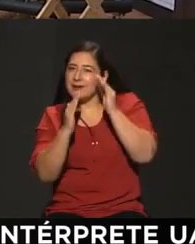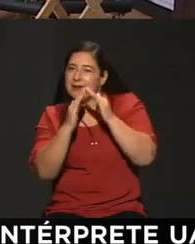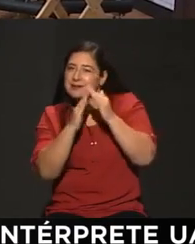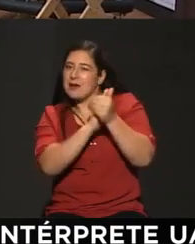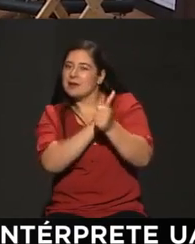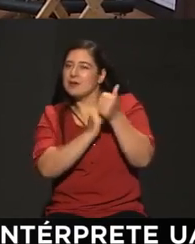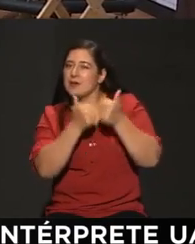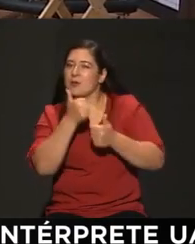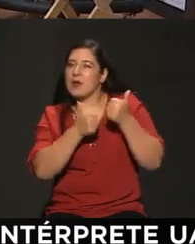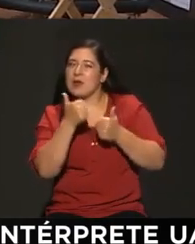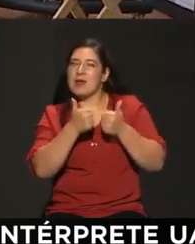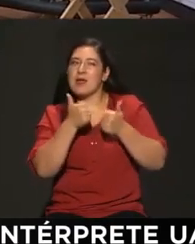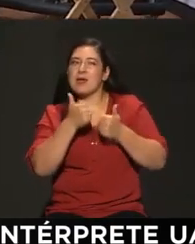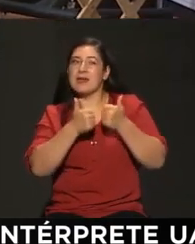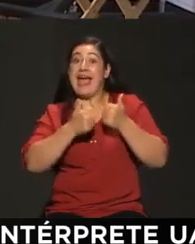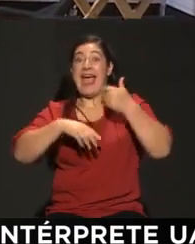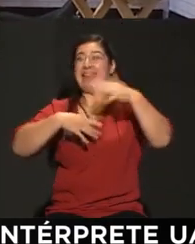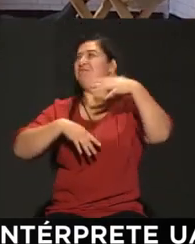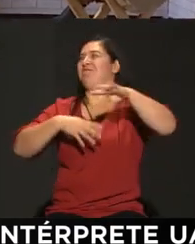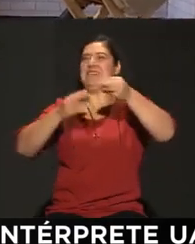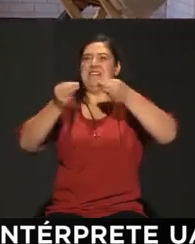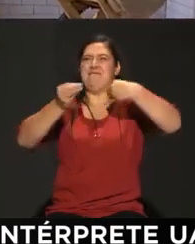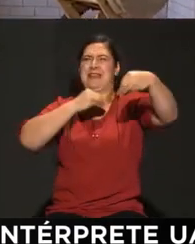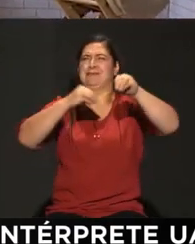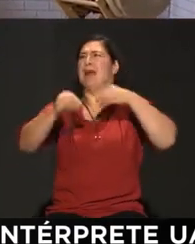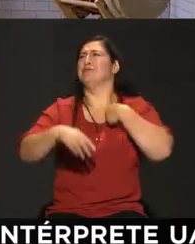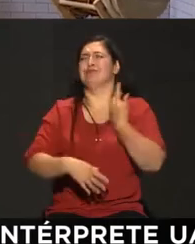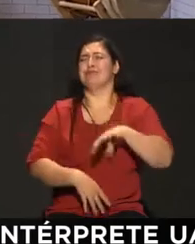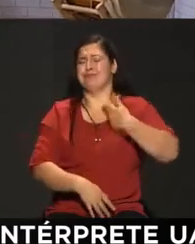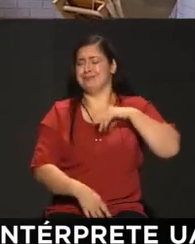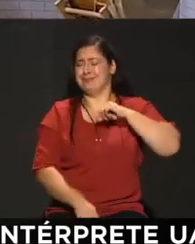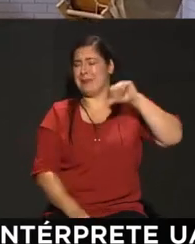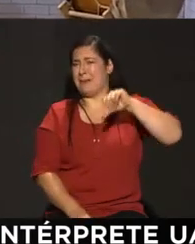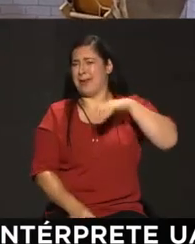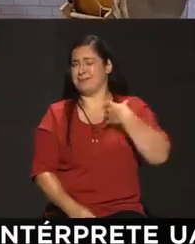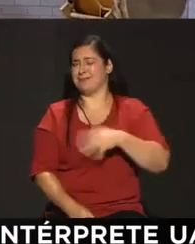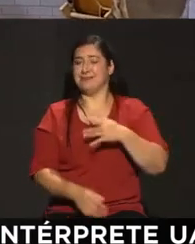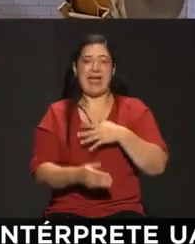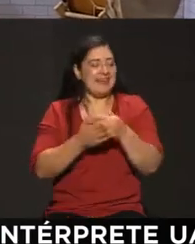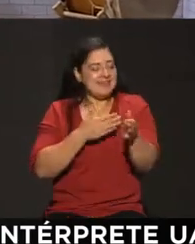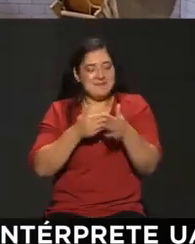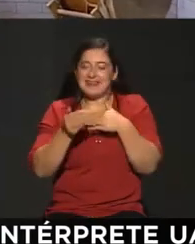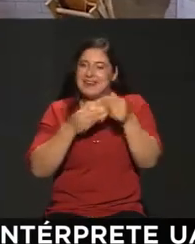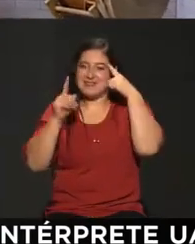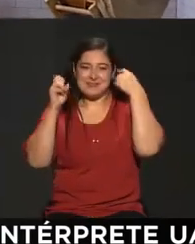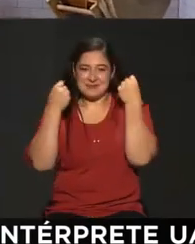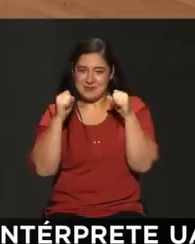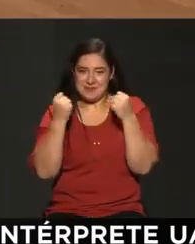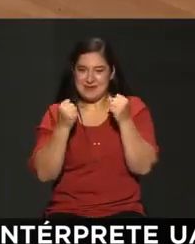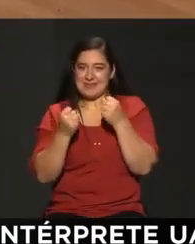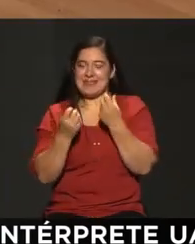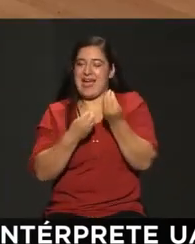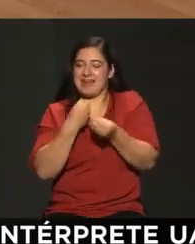casa, la... ¡Ay, flexibilidad! Soy muy mala en eso. ¡Ay! Pero no se preocupe porque vamos a